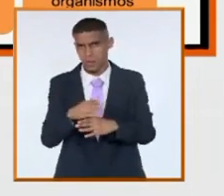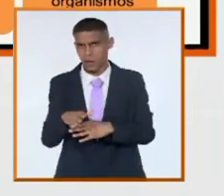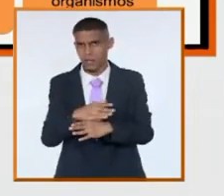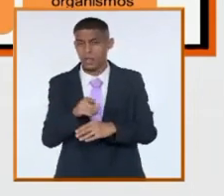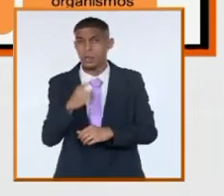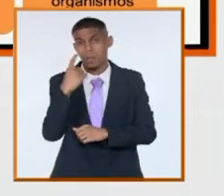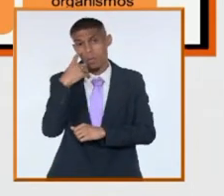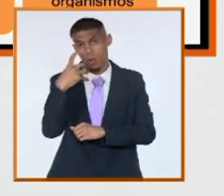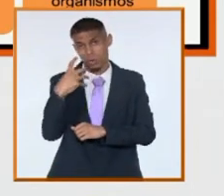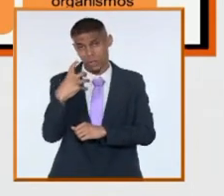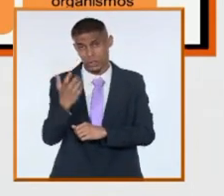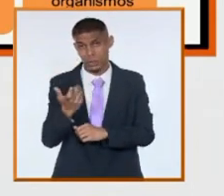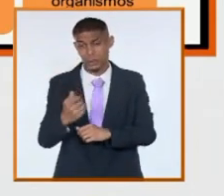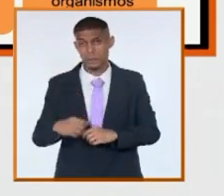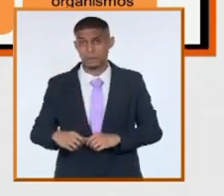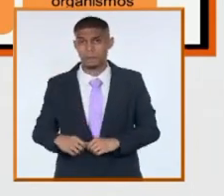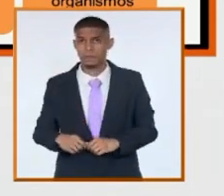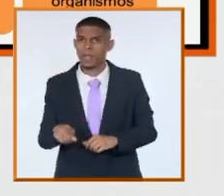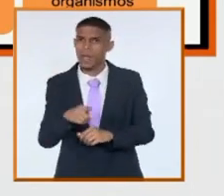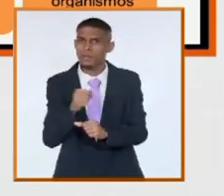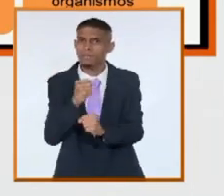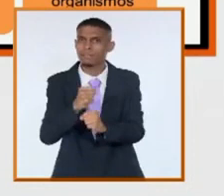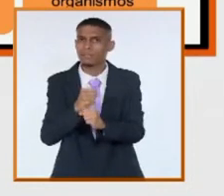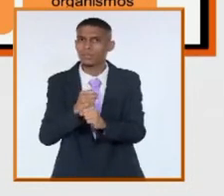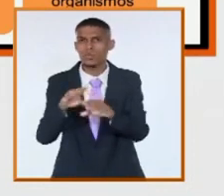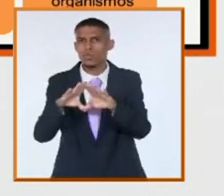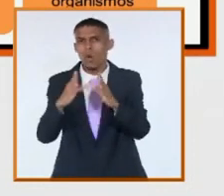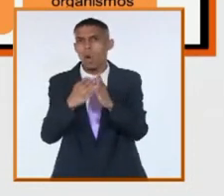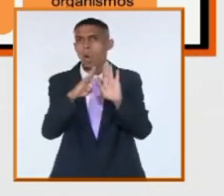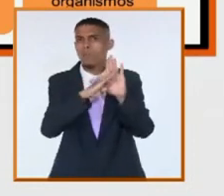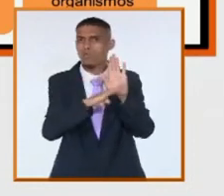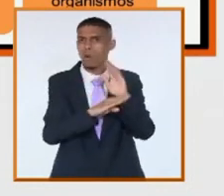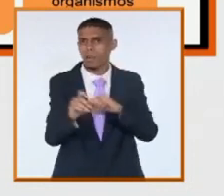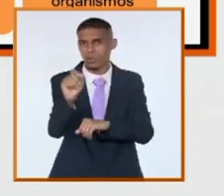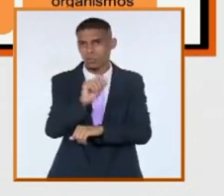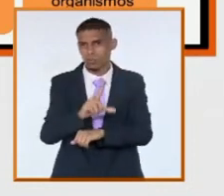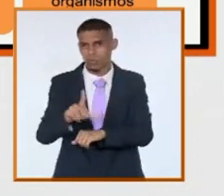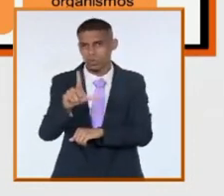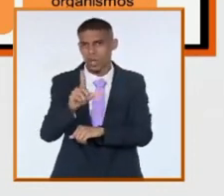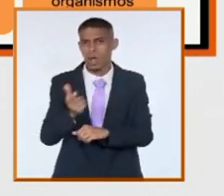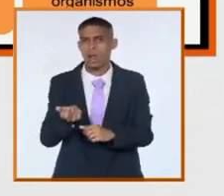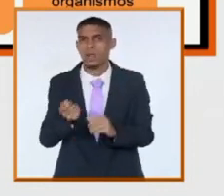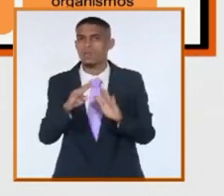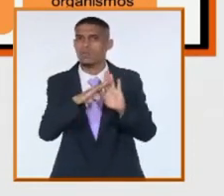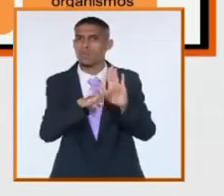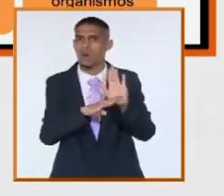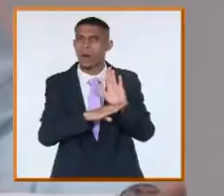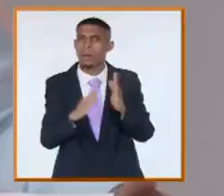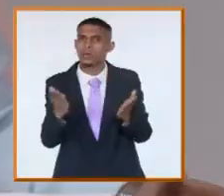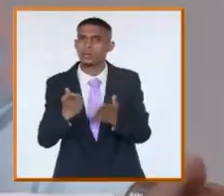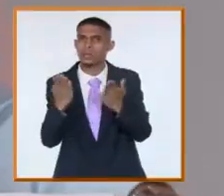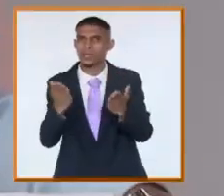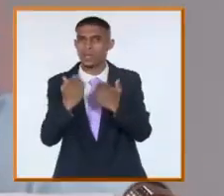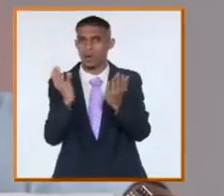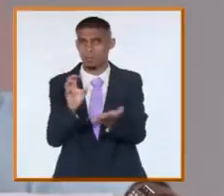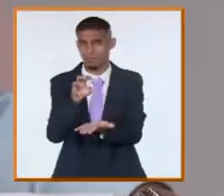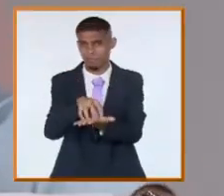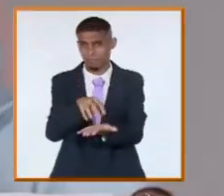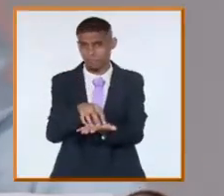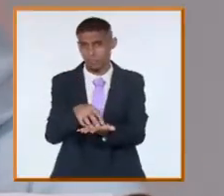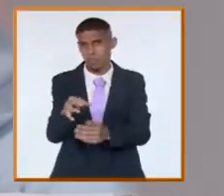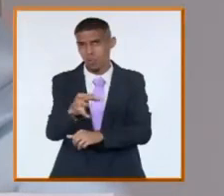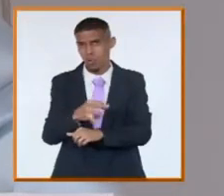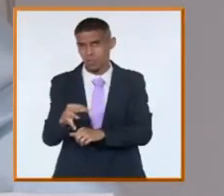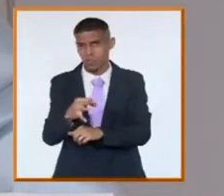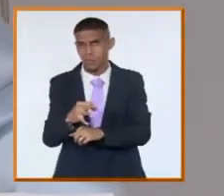directamente trabaja en todos los programas los programas sociales los programas inclusive de desarrollo locales trabaja